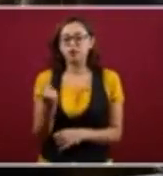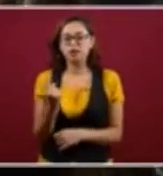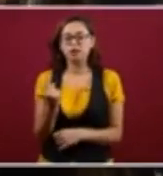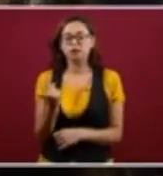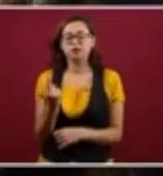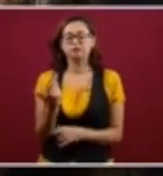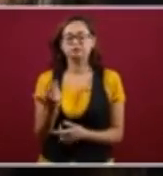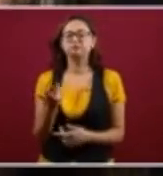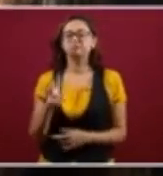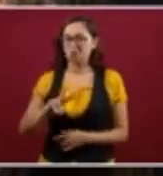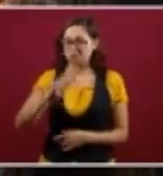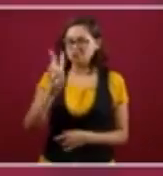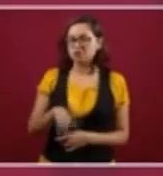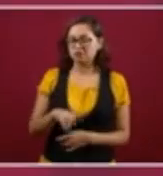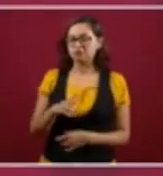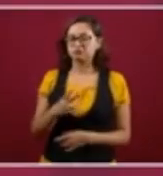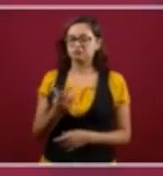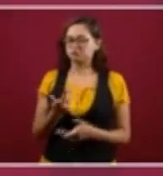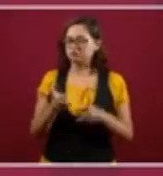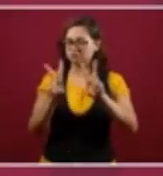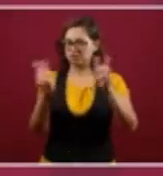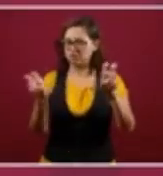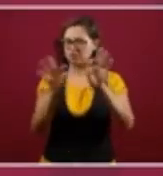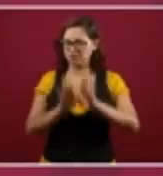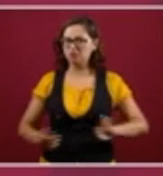es oportuno